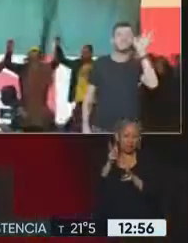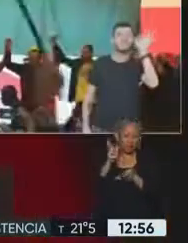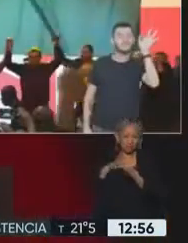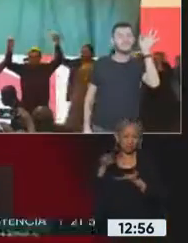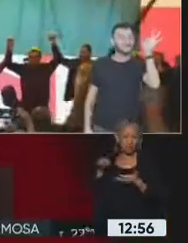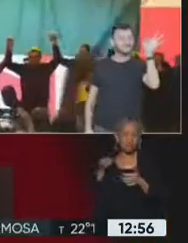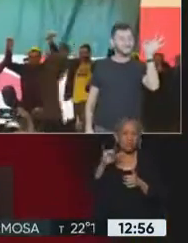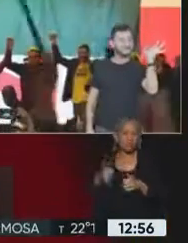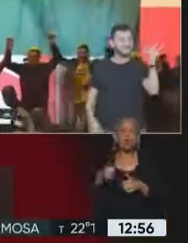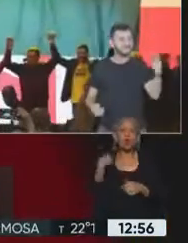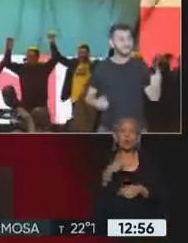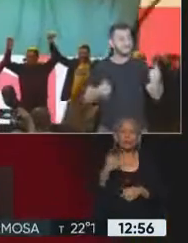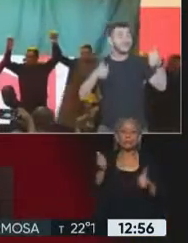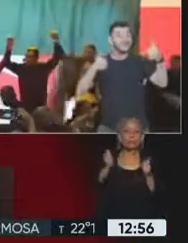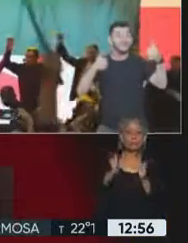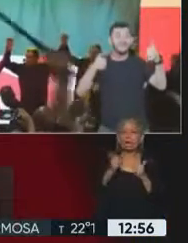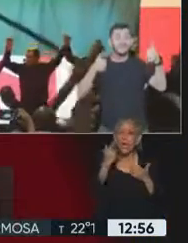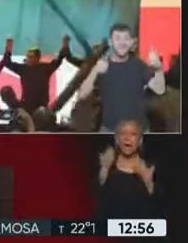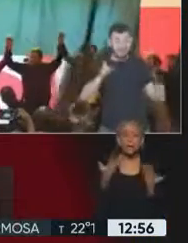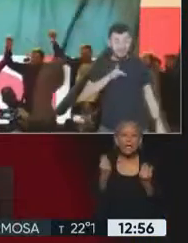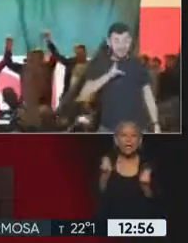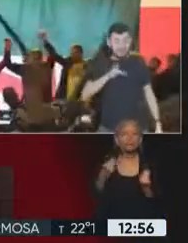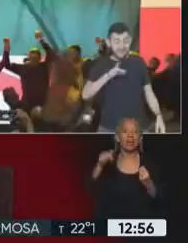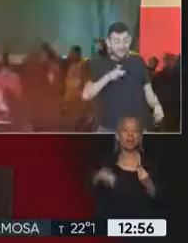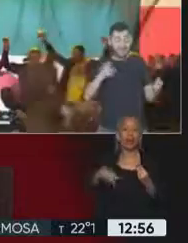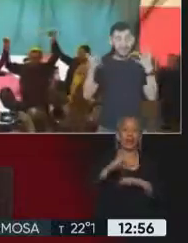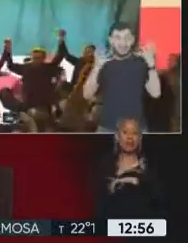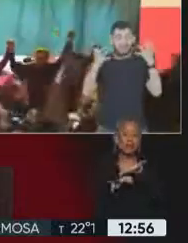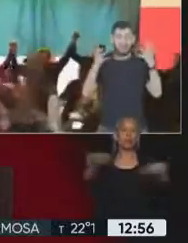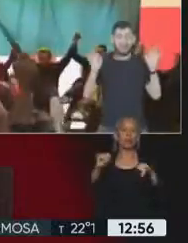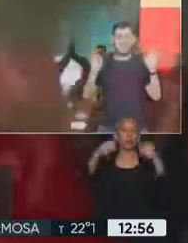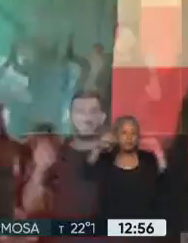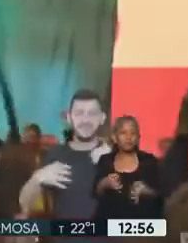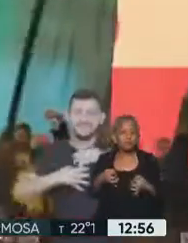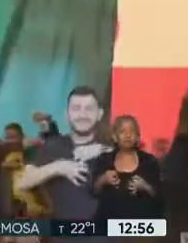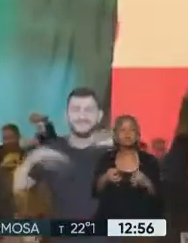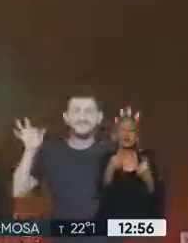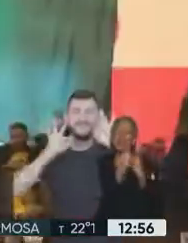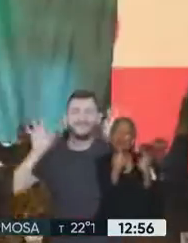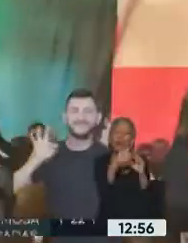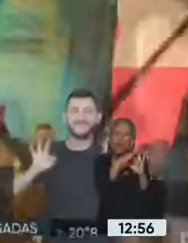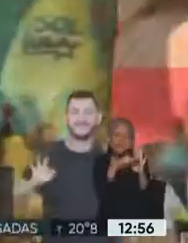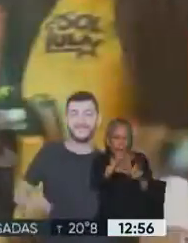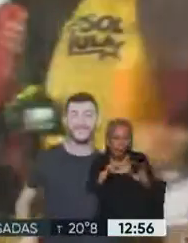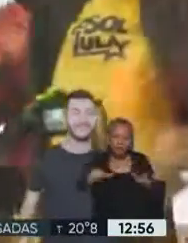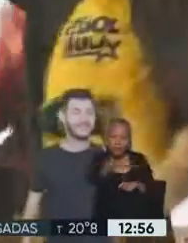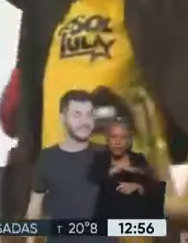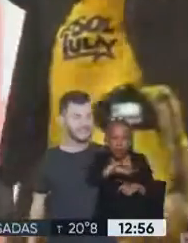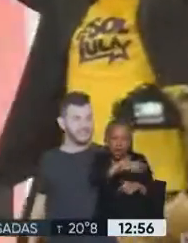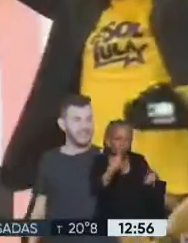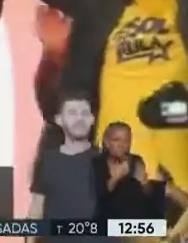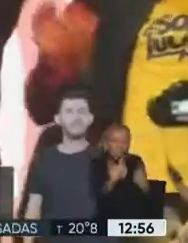se haga este lanzamiento que estamos viendo justamente en este momento como decías las encuestas y un poco lo habíamos contado un lula que